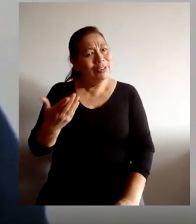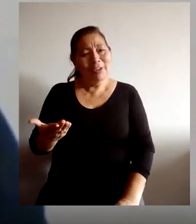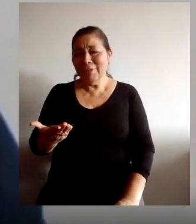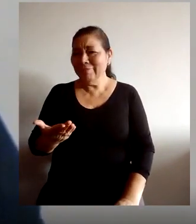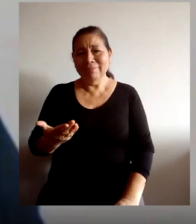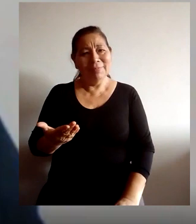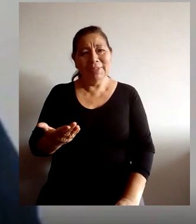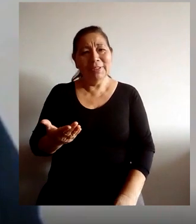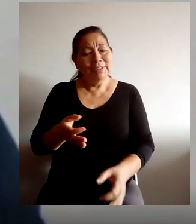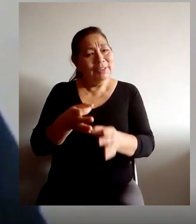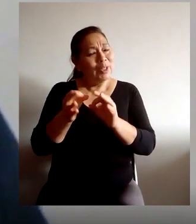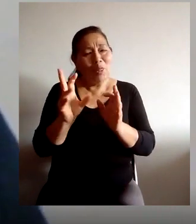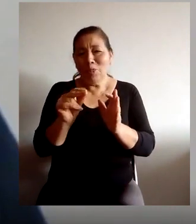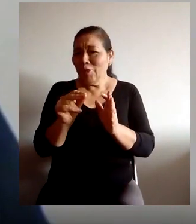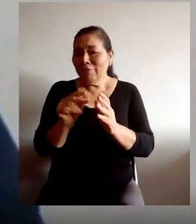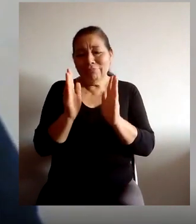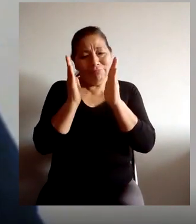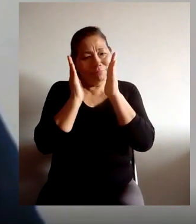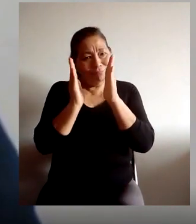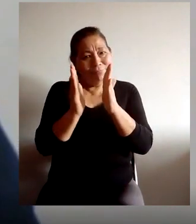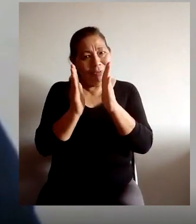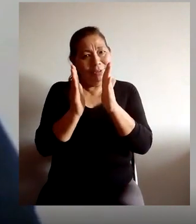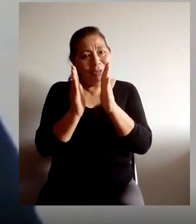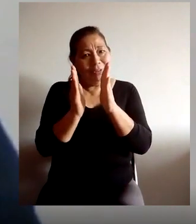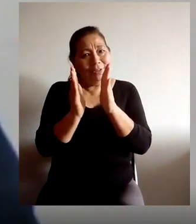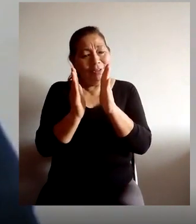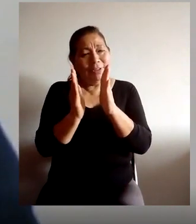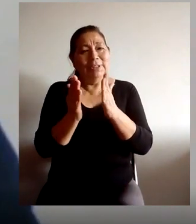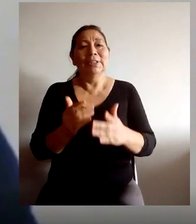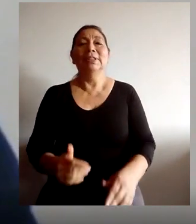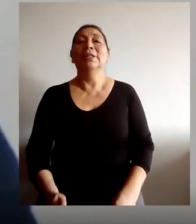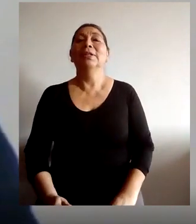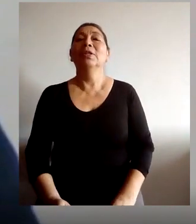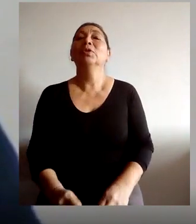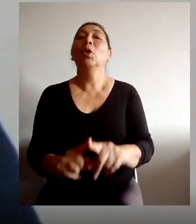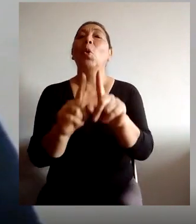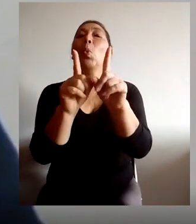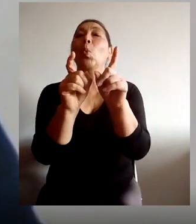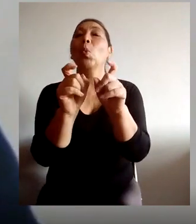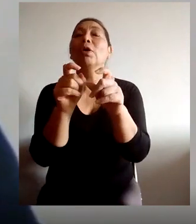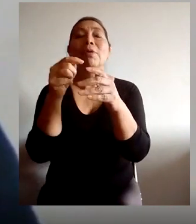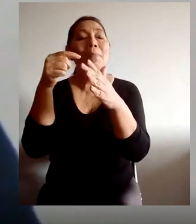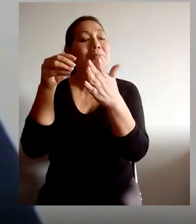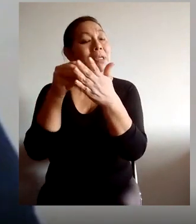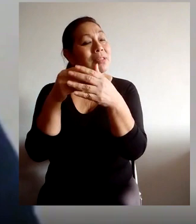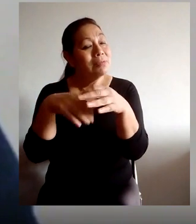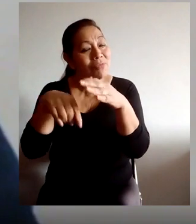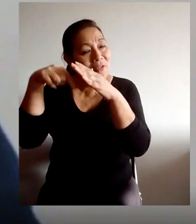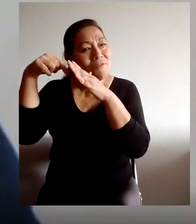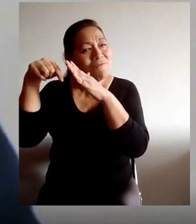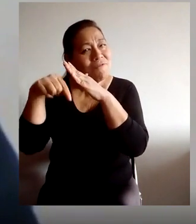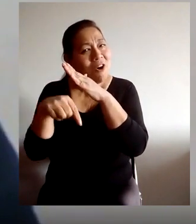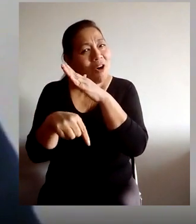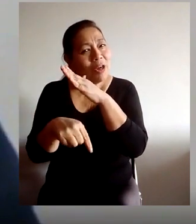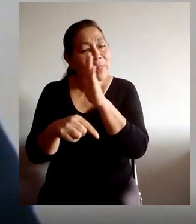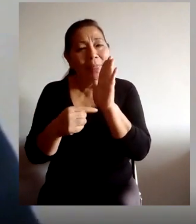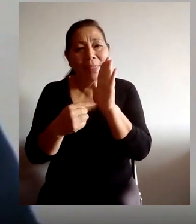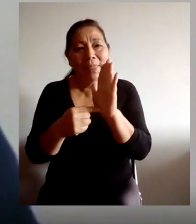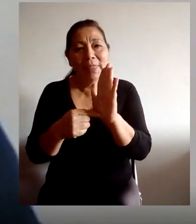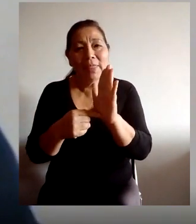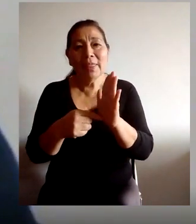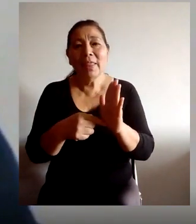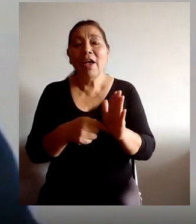de fondo, ya que el mismo presidente Flores Cayo ha establecido que en la historia clínica tienen que